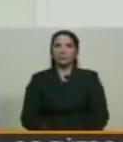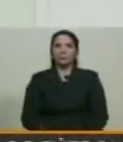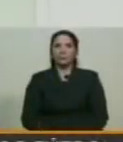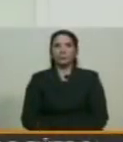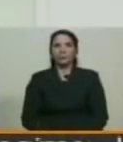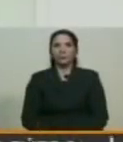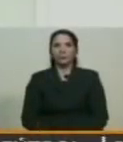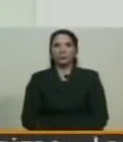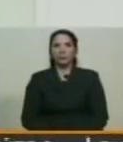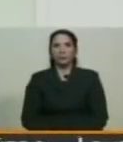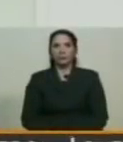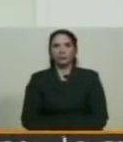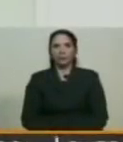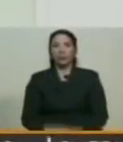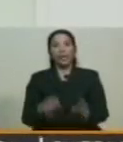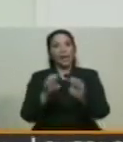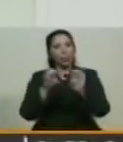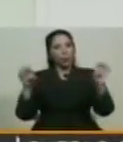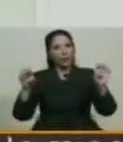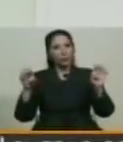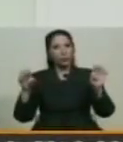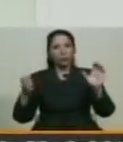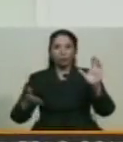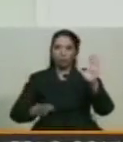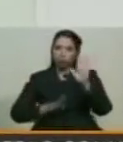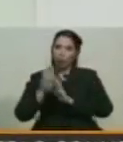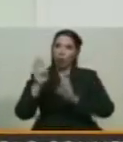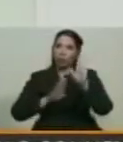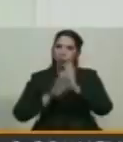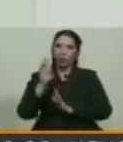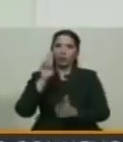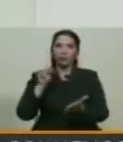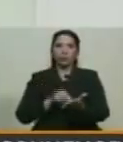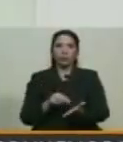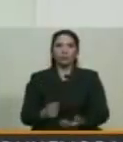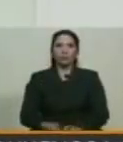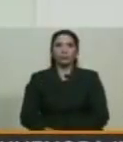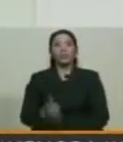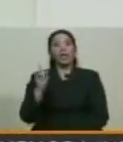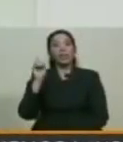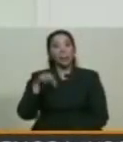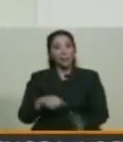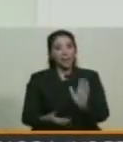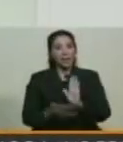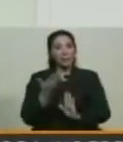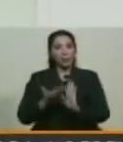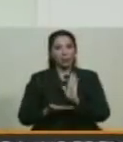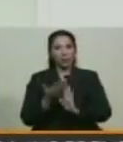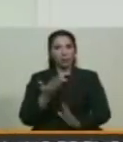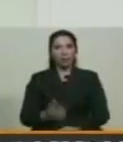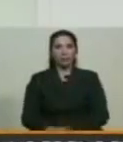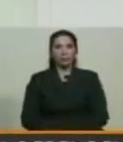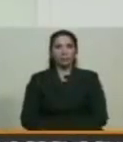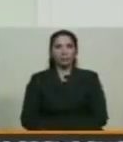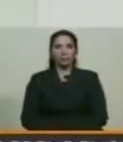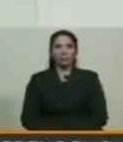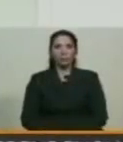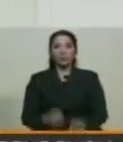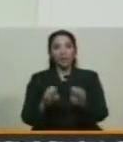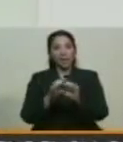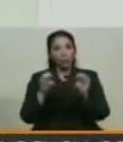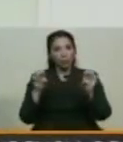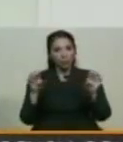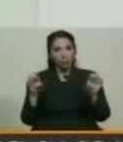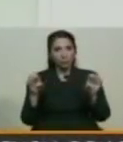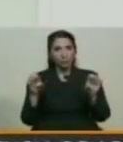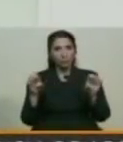por todas las vías necesarias, la educación nacional. También es importante, con relación a la educación,